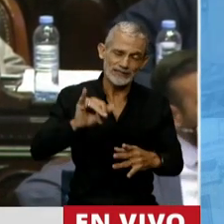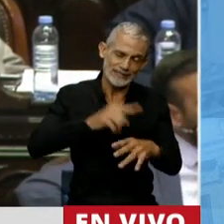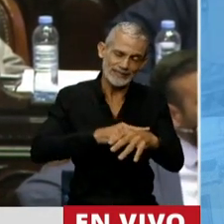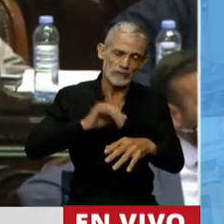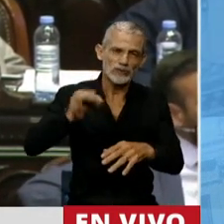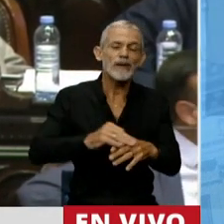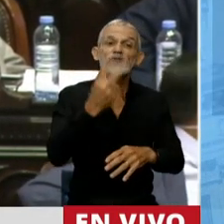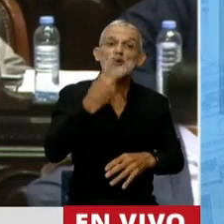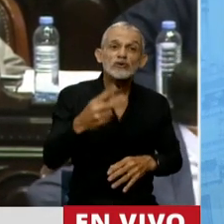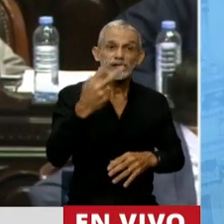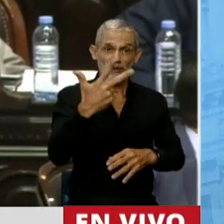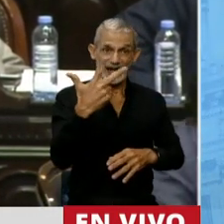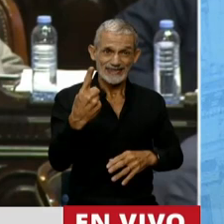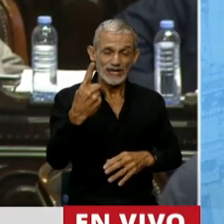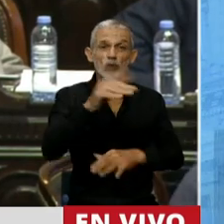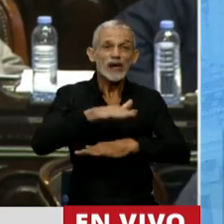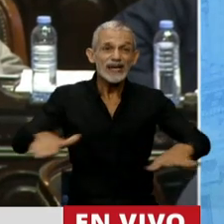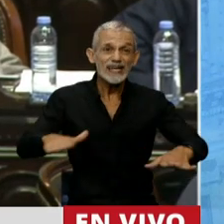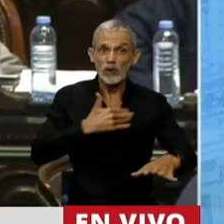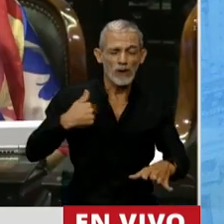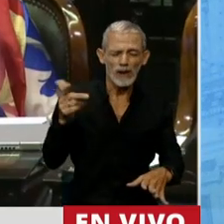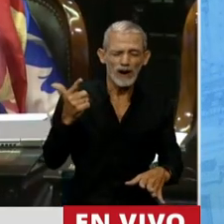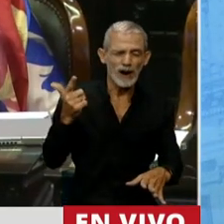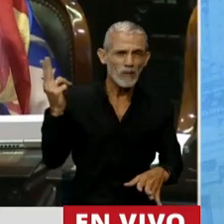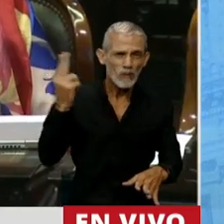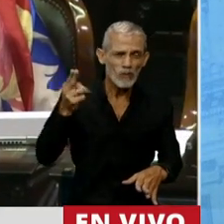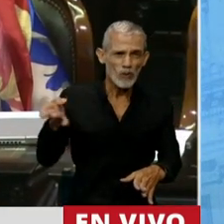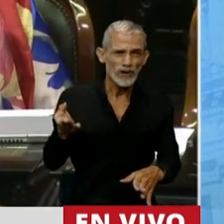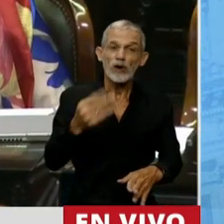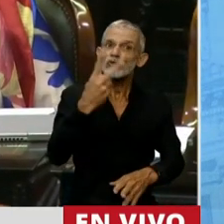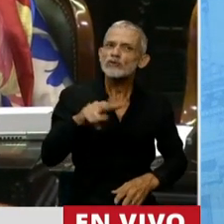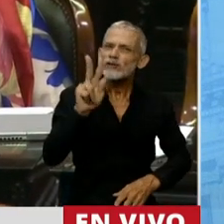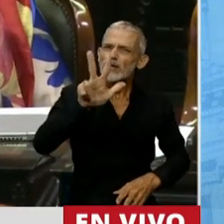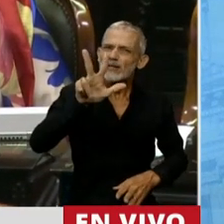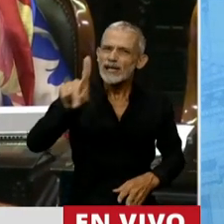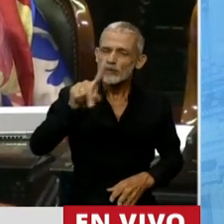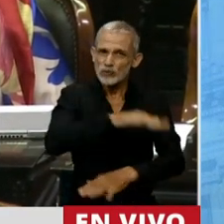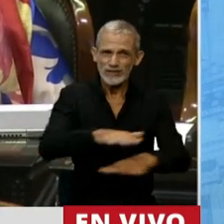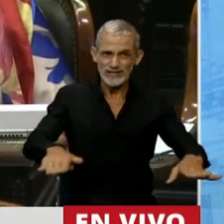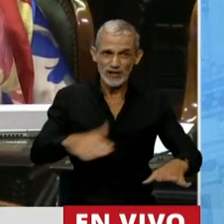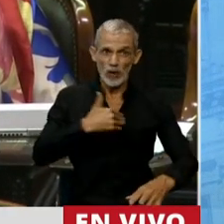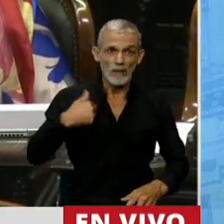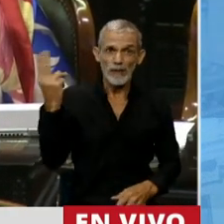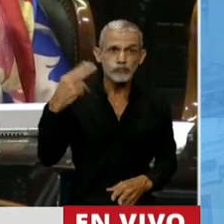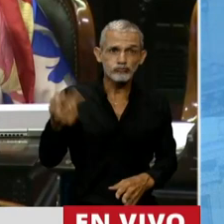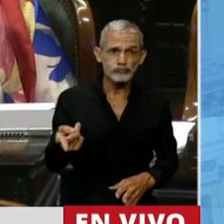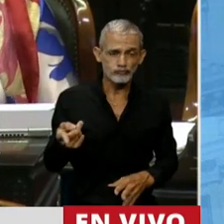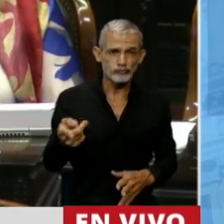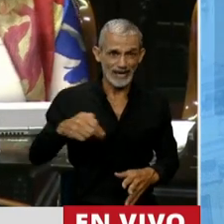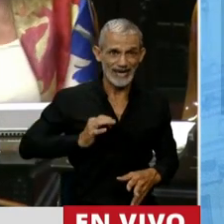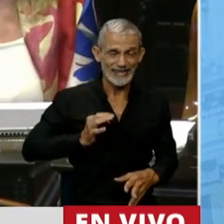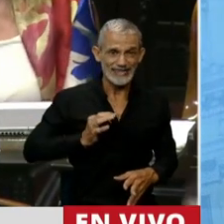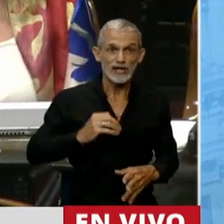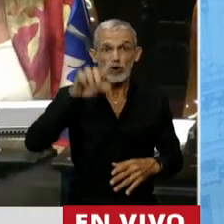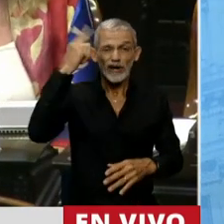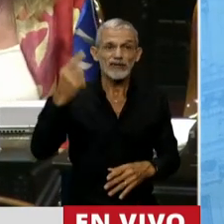Sí, presidente. 231 niños argentinos se quedan sin madre este año. 231 niños se quedaron sin madre este año. Y